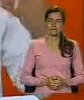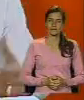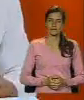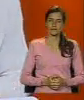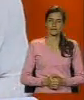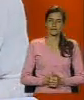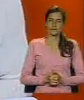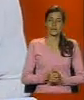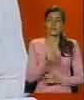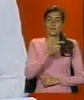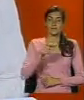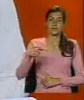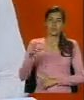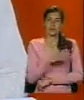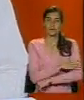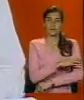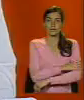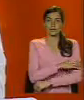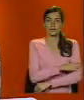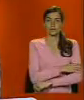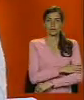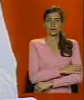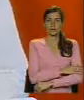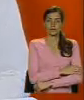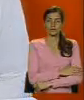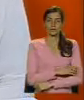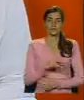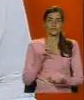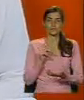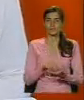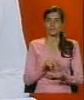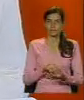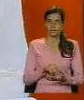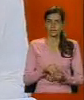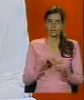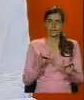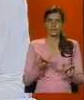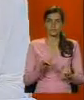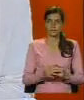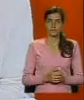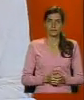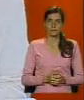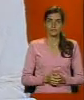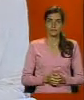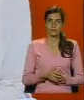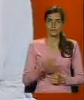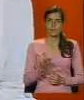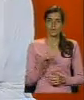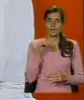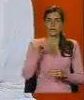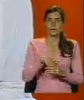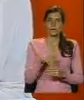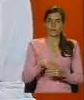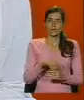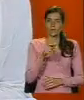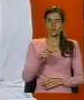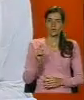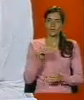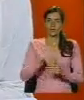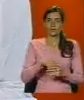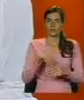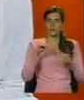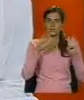de oposición se activa. Ellos donde tienen voto, ellos votan el